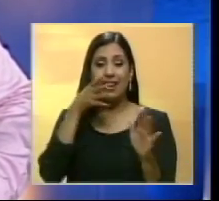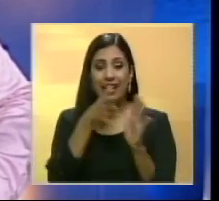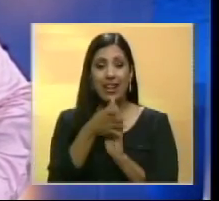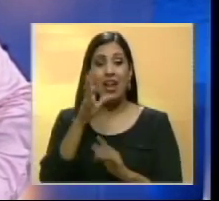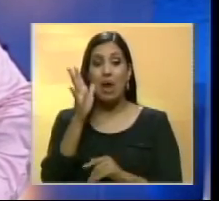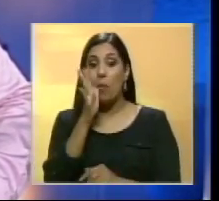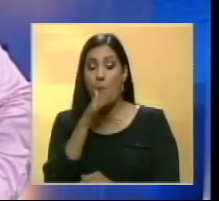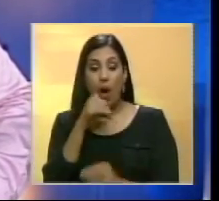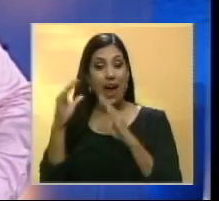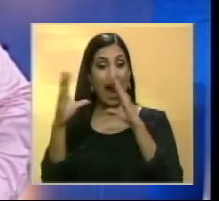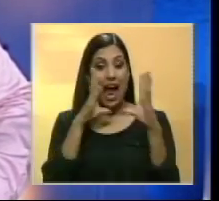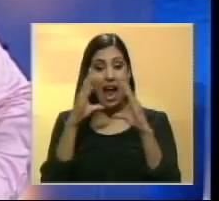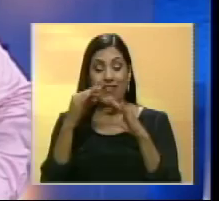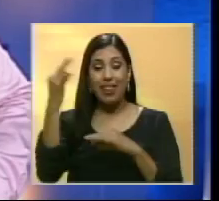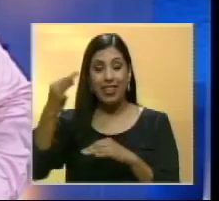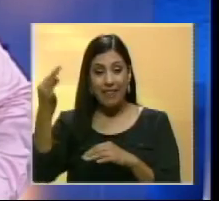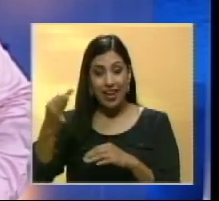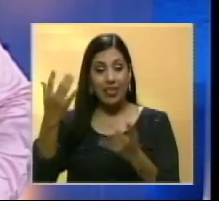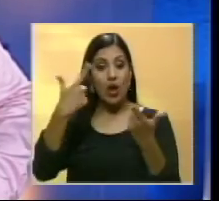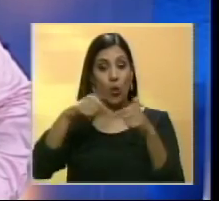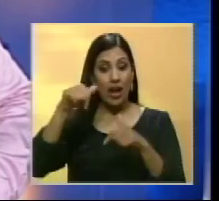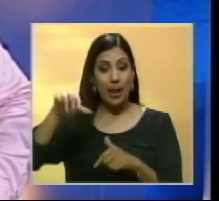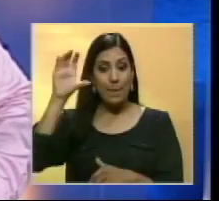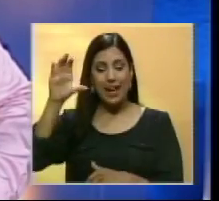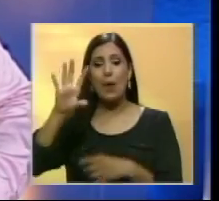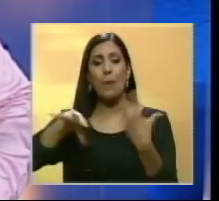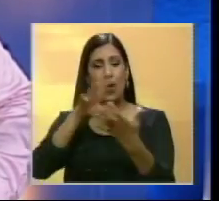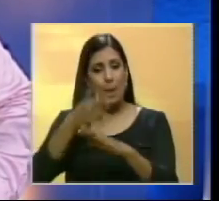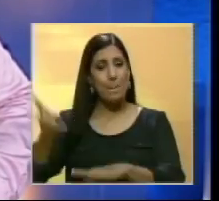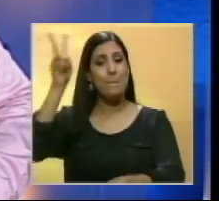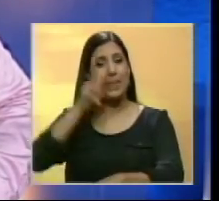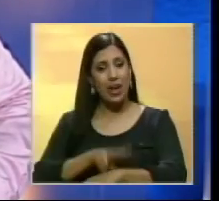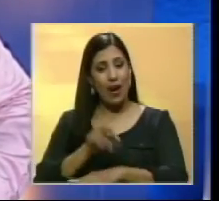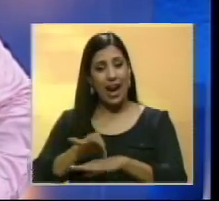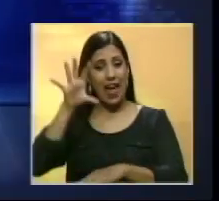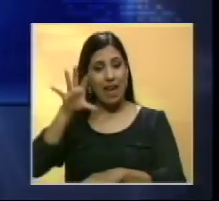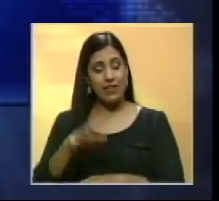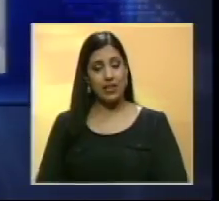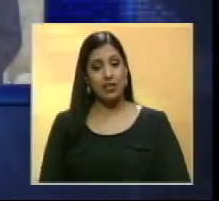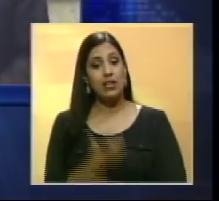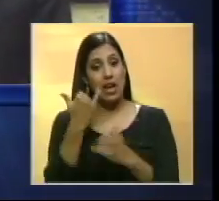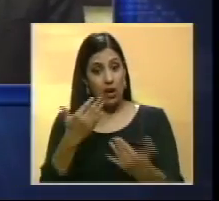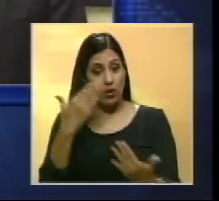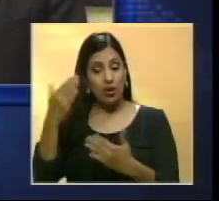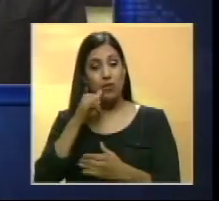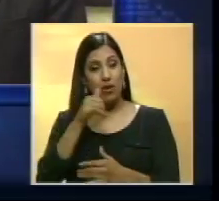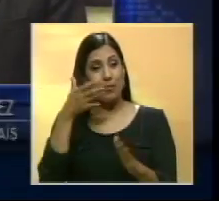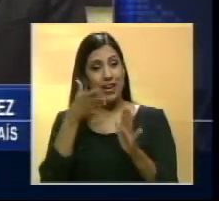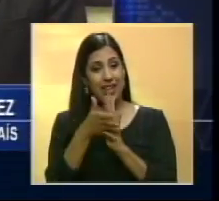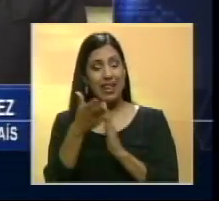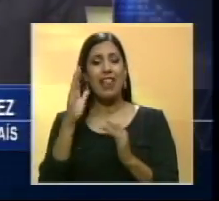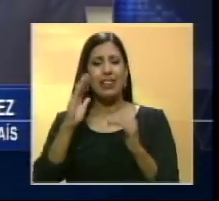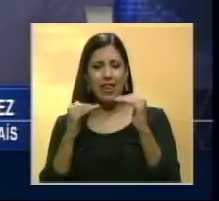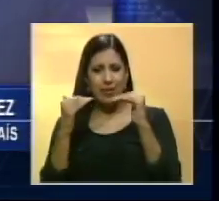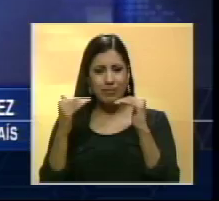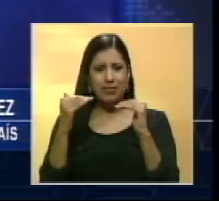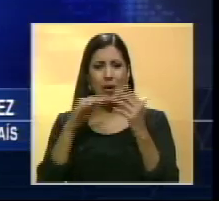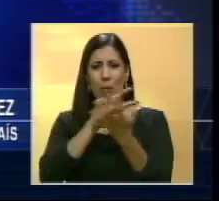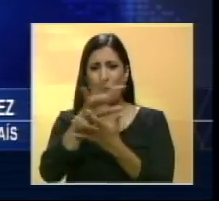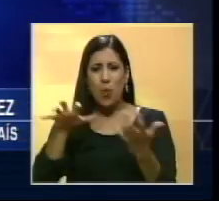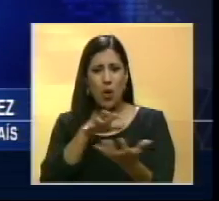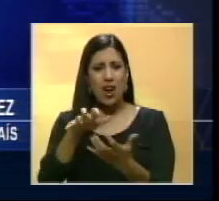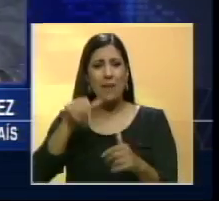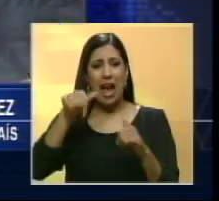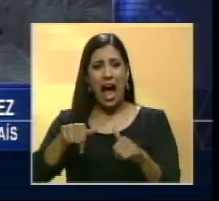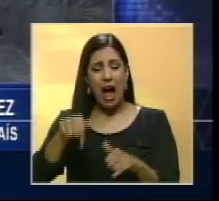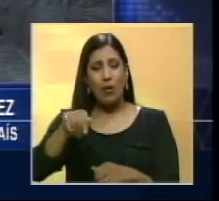no existir un diálogo sincero y verdadero en el país, la crisis podría agravarse. Gaviria calificó como equilibrio catastrófico la